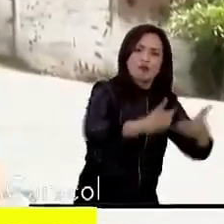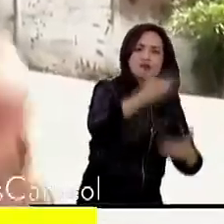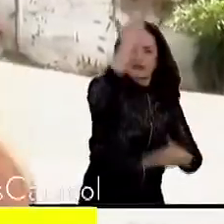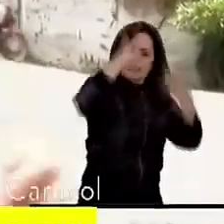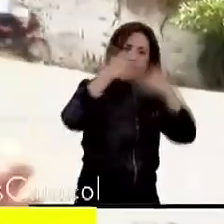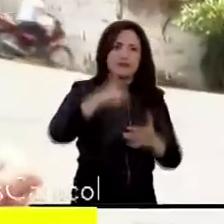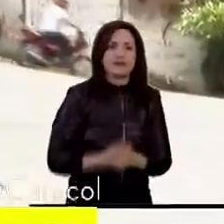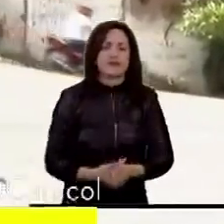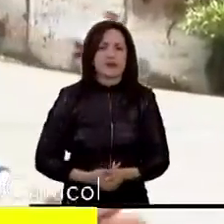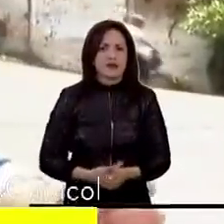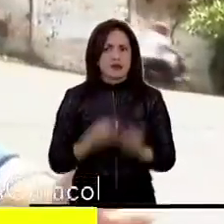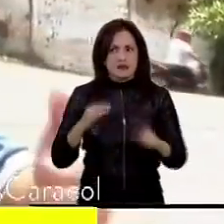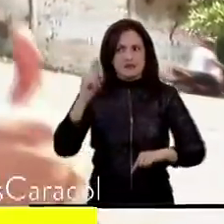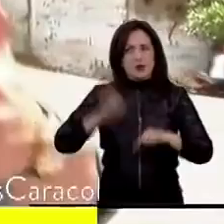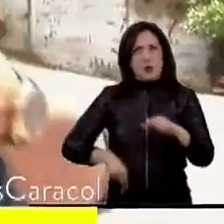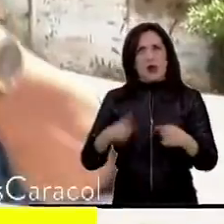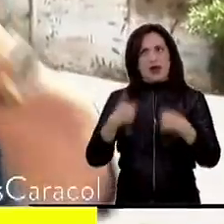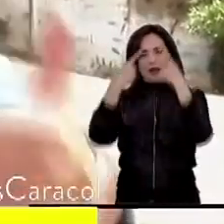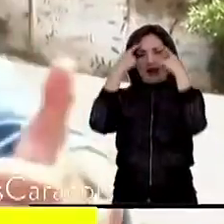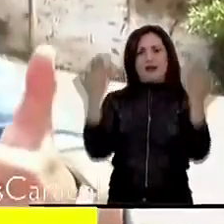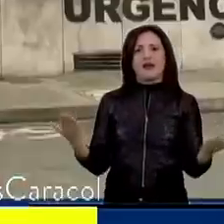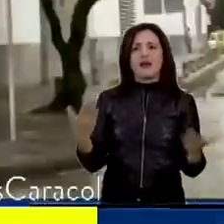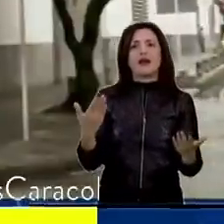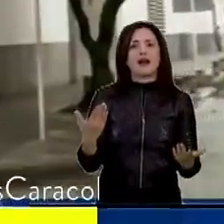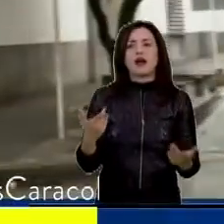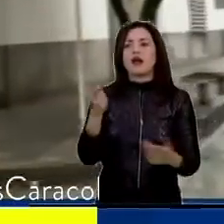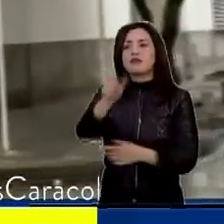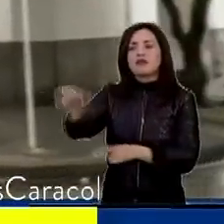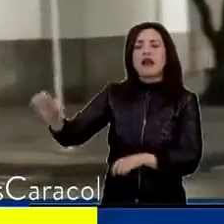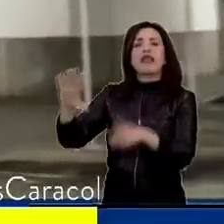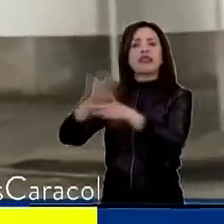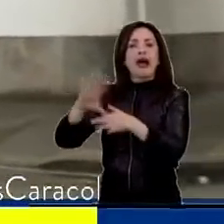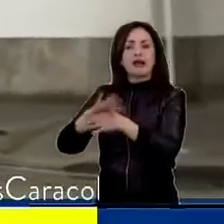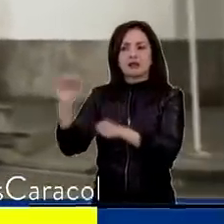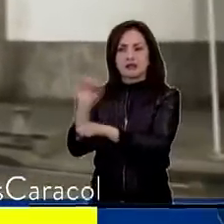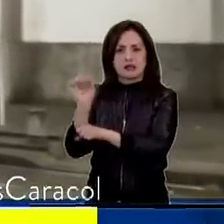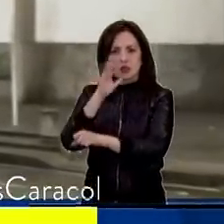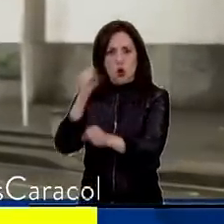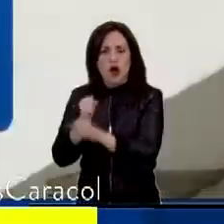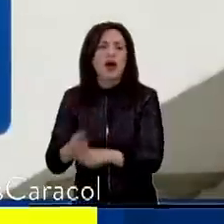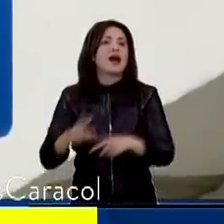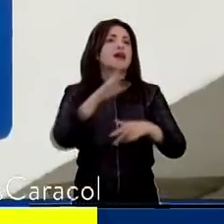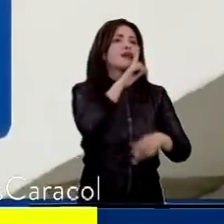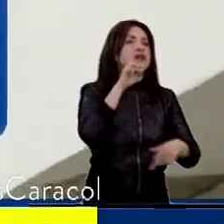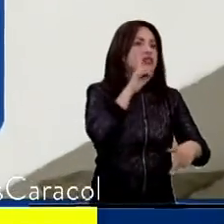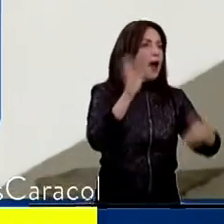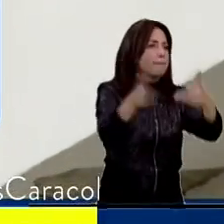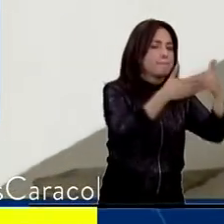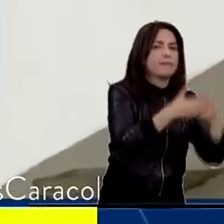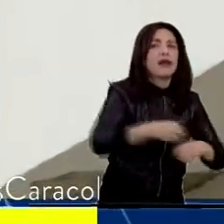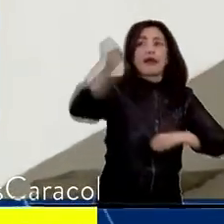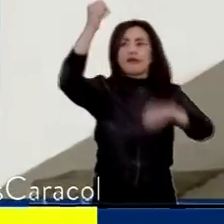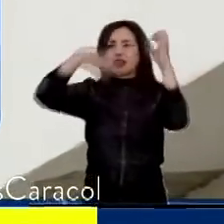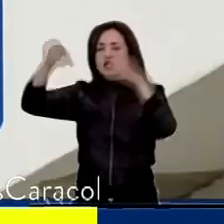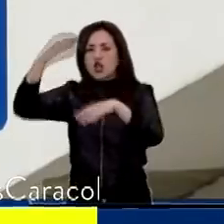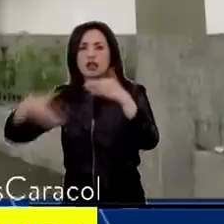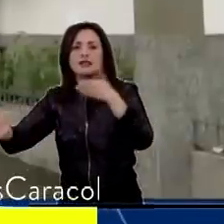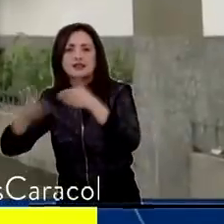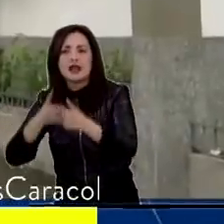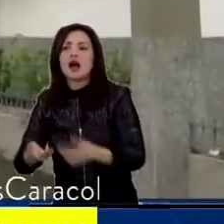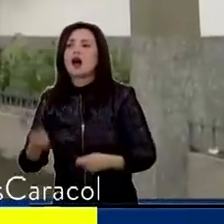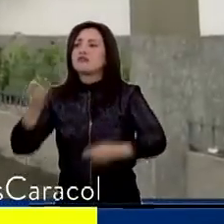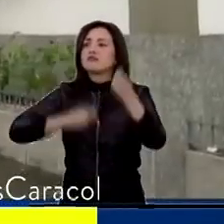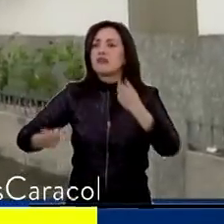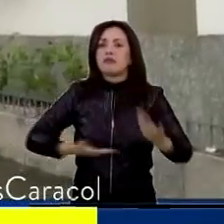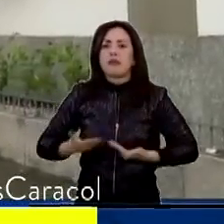Es inconcebible que tengamos a los taxistas sin trabajo, los restaurantes cerrados, las discotecas cerradas, el comercio a